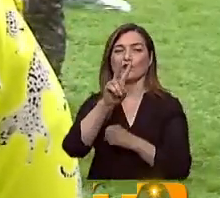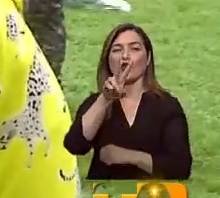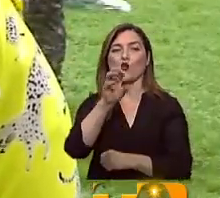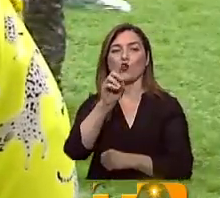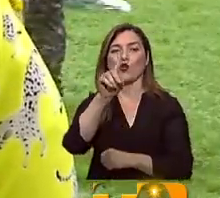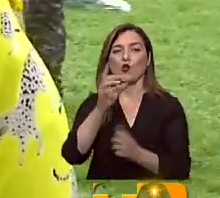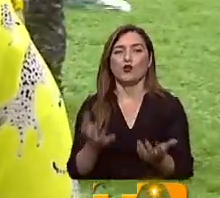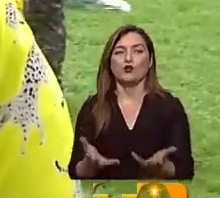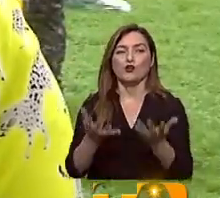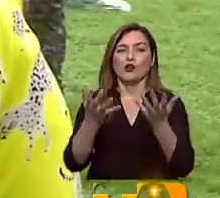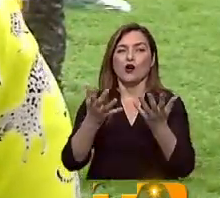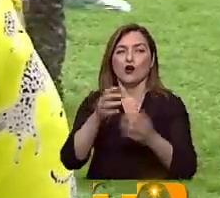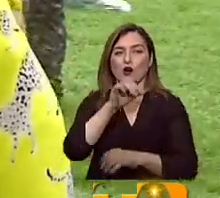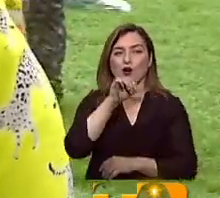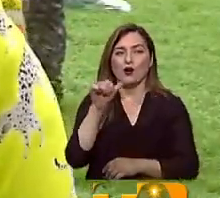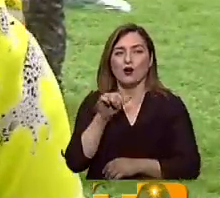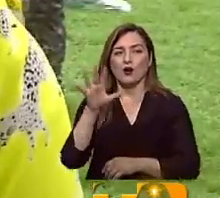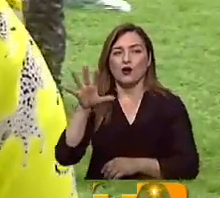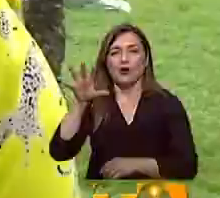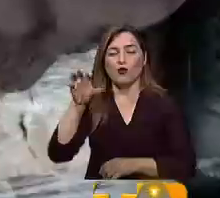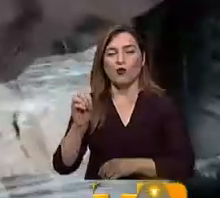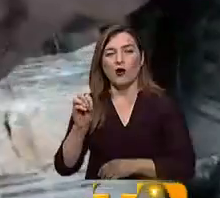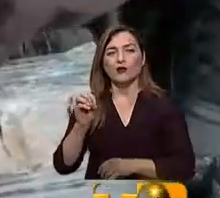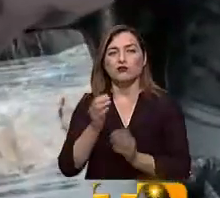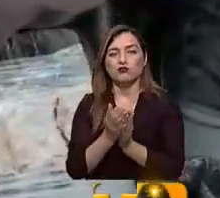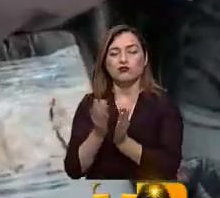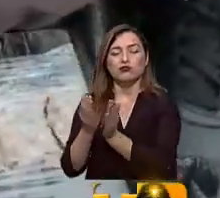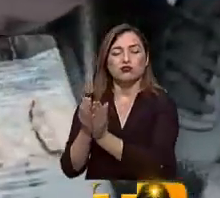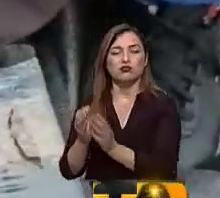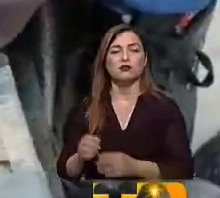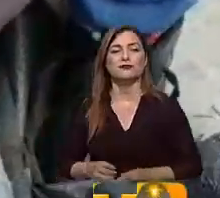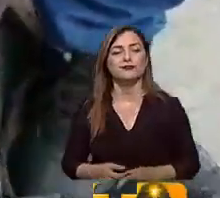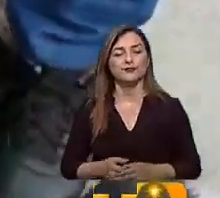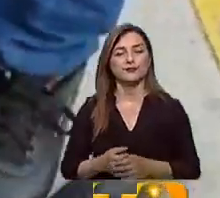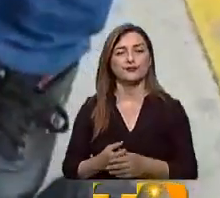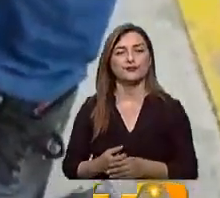droga incautadas en el país, 50 en el sistema portuario. Catalina García, 24 horas.